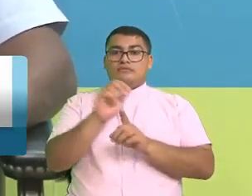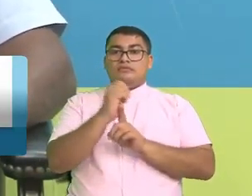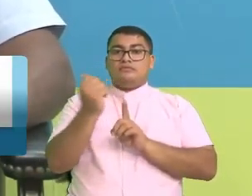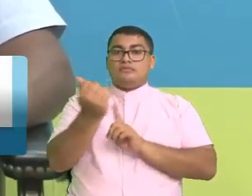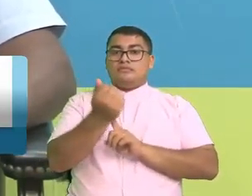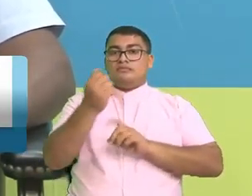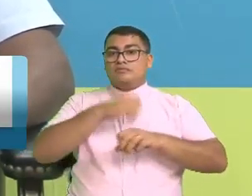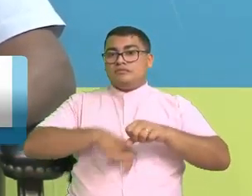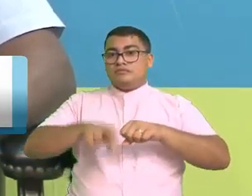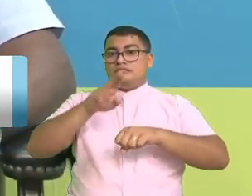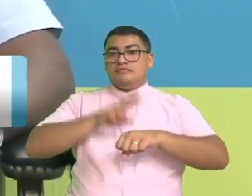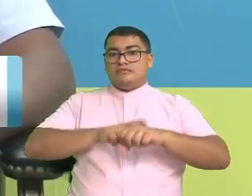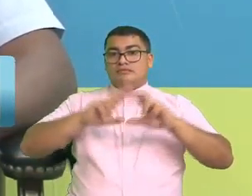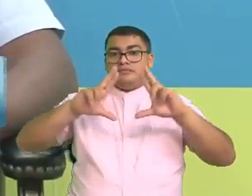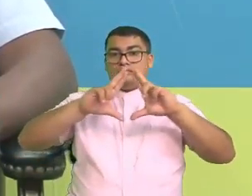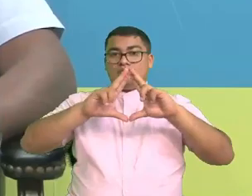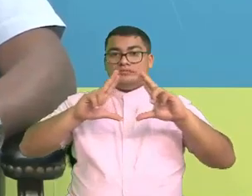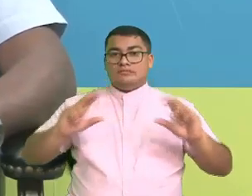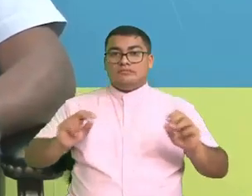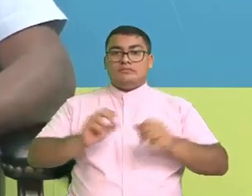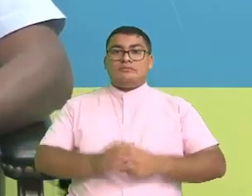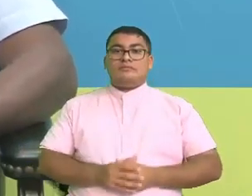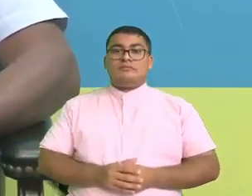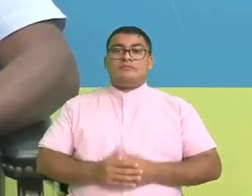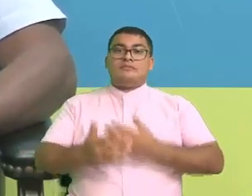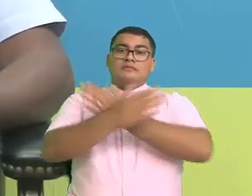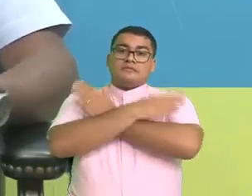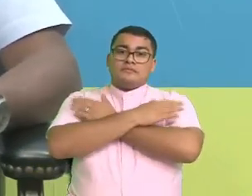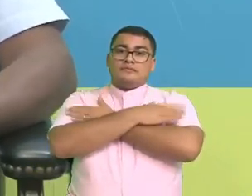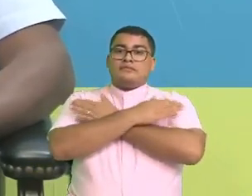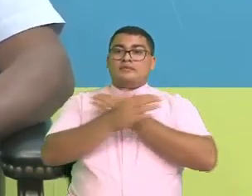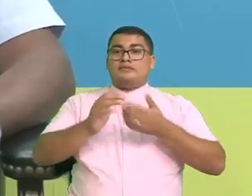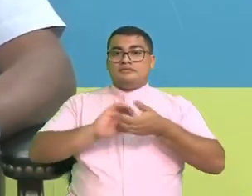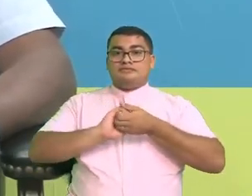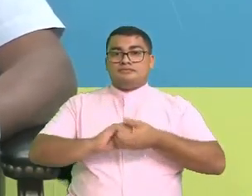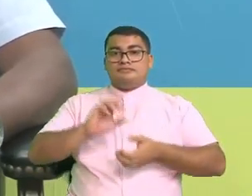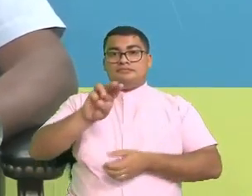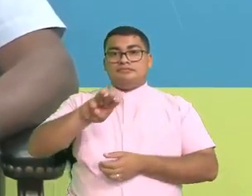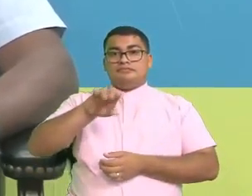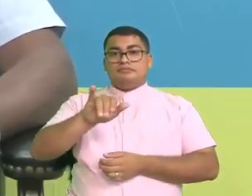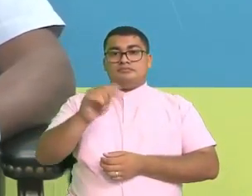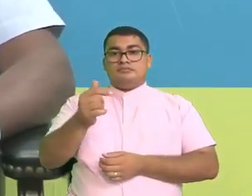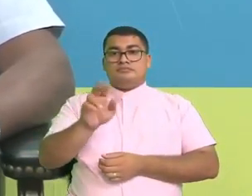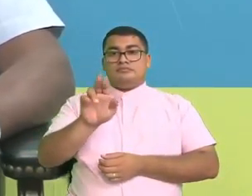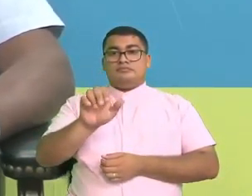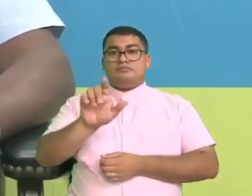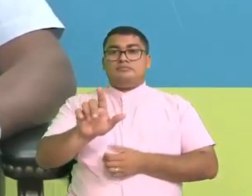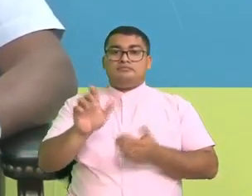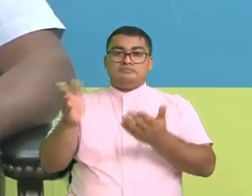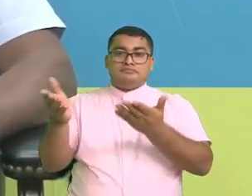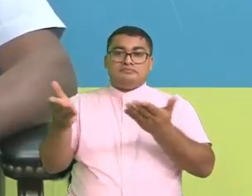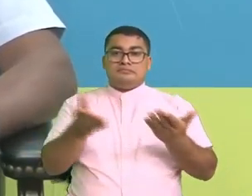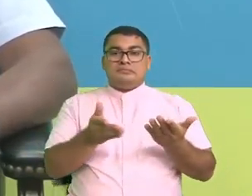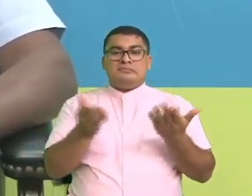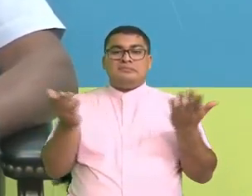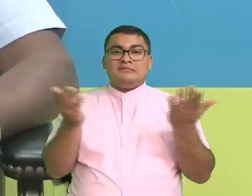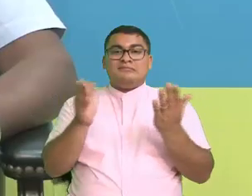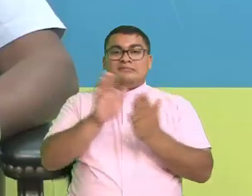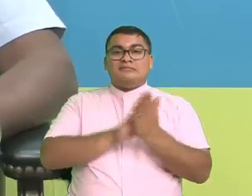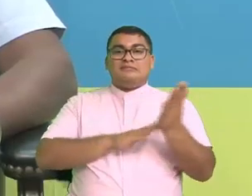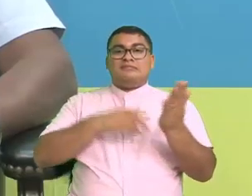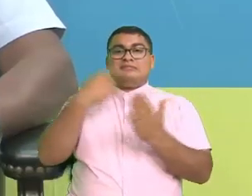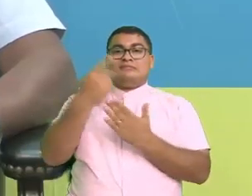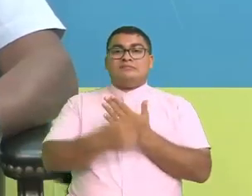canal parlamentario, el canal de la Asamblea Nacional. Les saluda a su amigo Miguel Carranza Mena y les doy la bienvenida a su